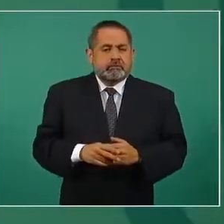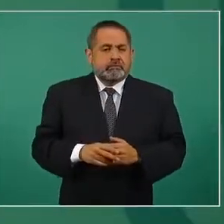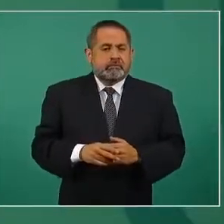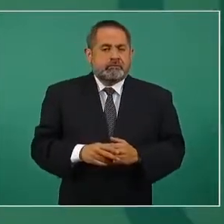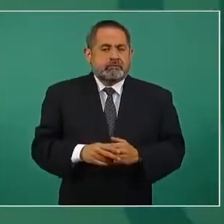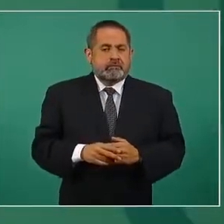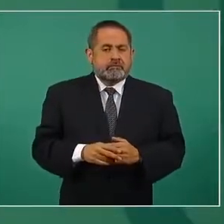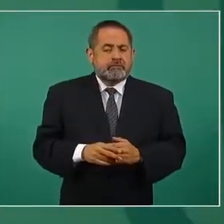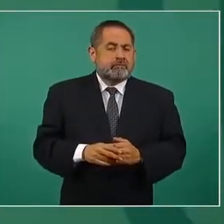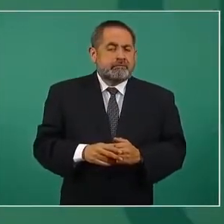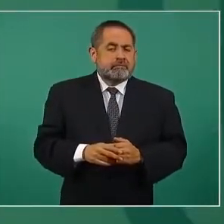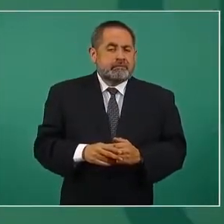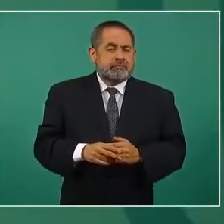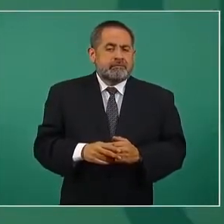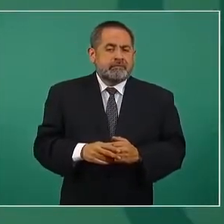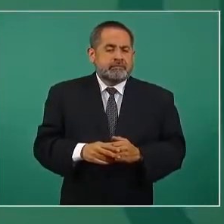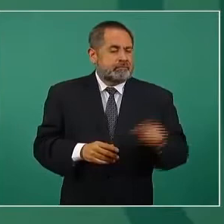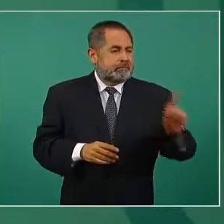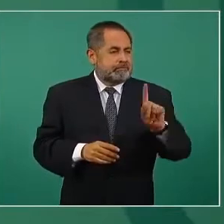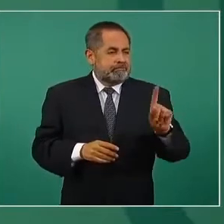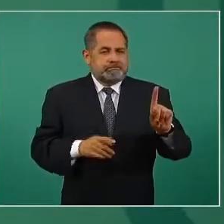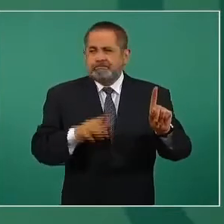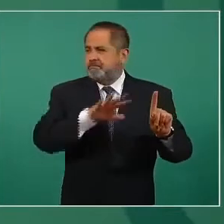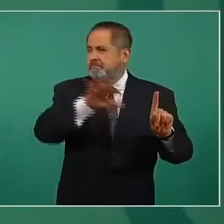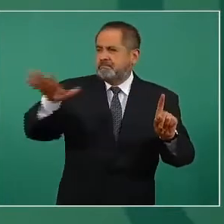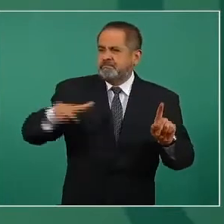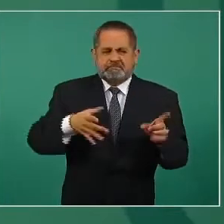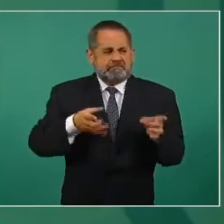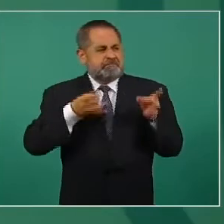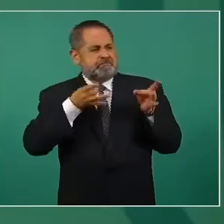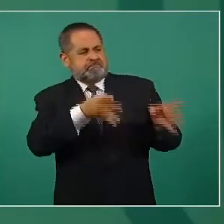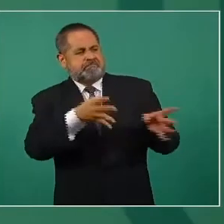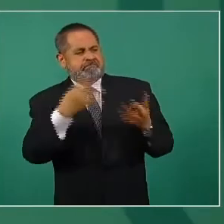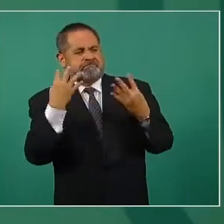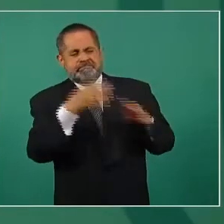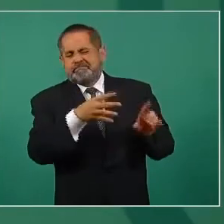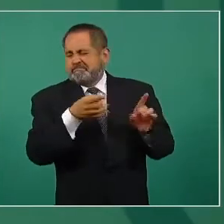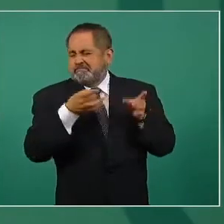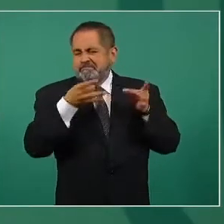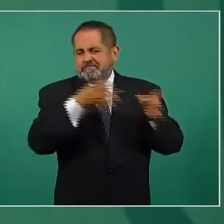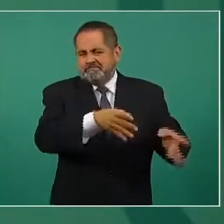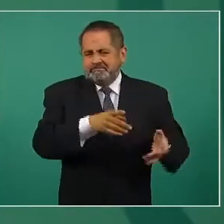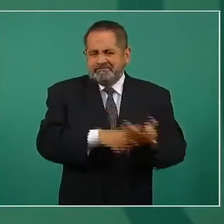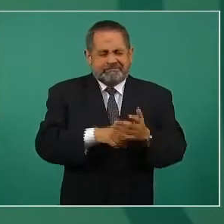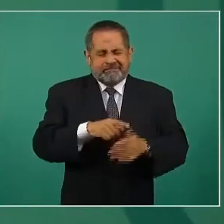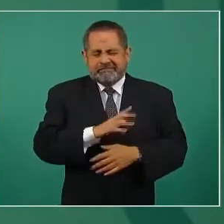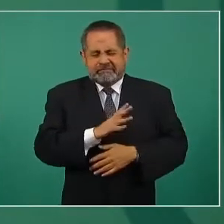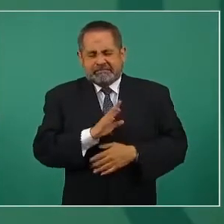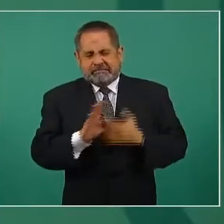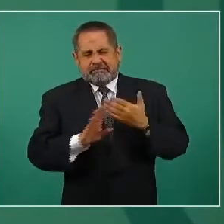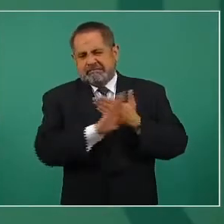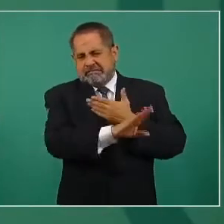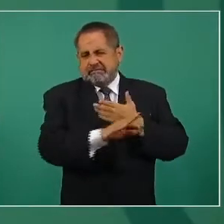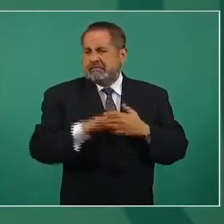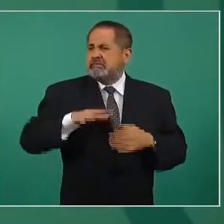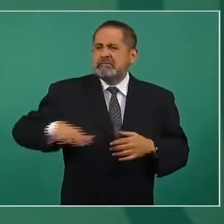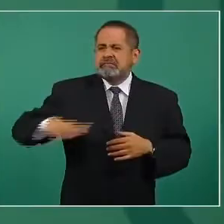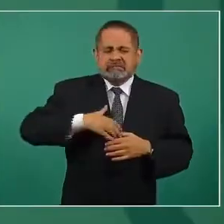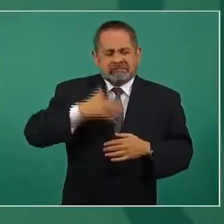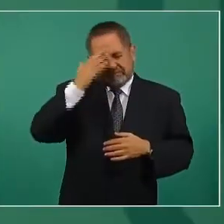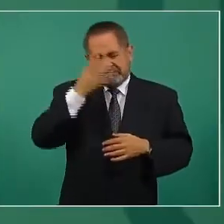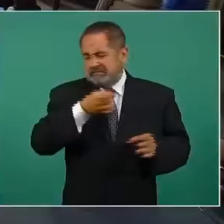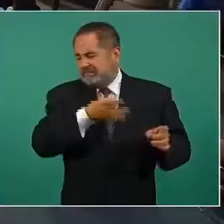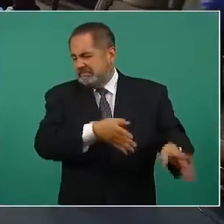es el desprecio social, el juicio popular.